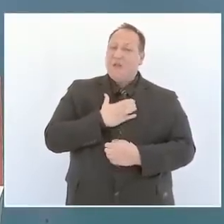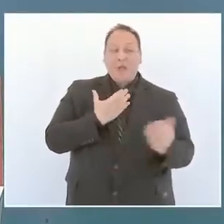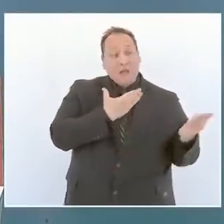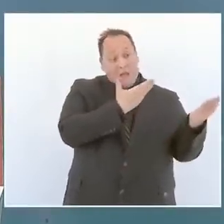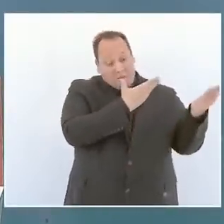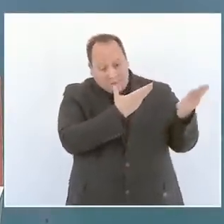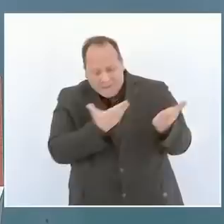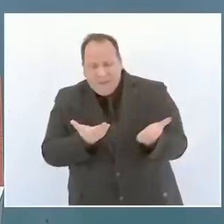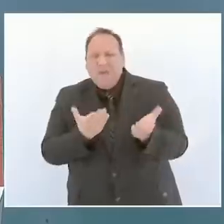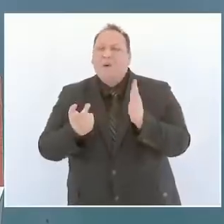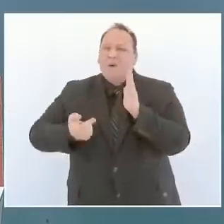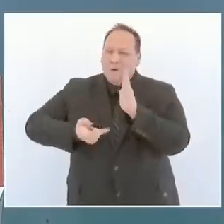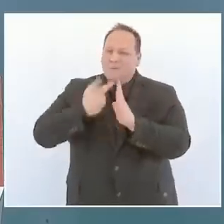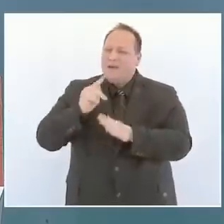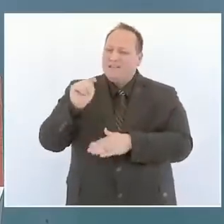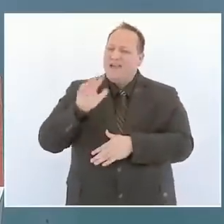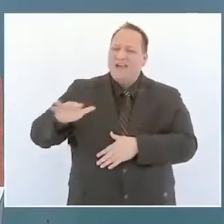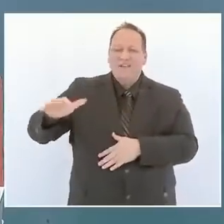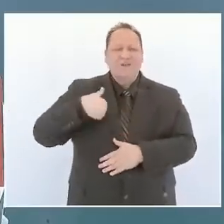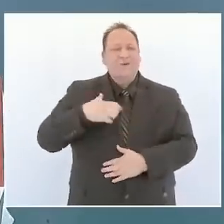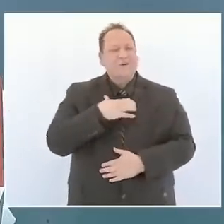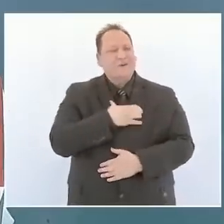nuevo en Tecate